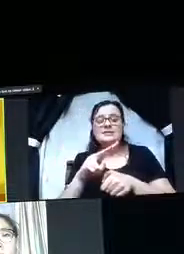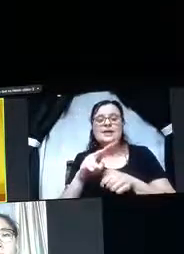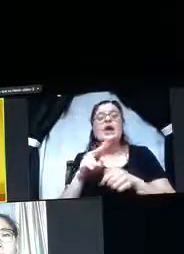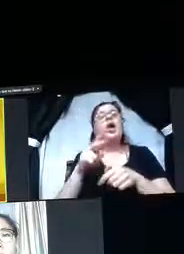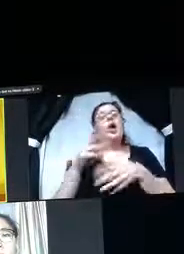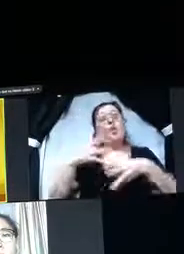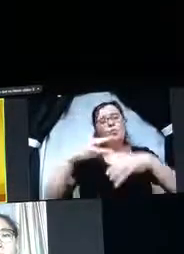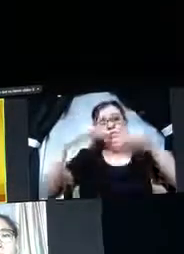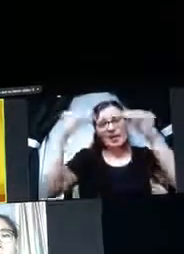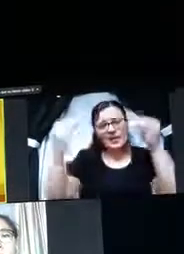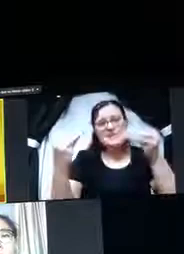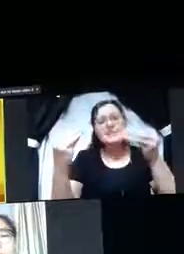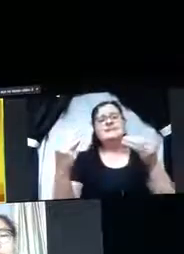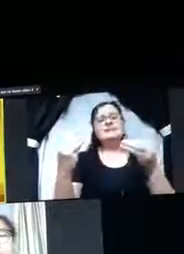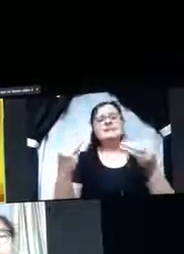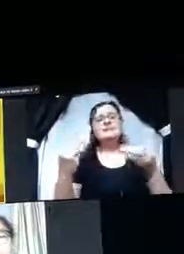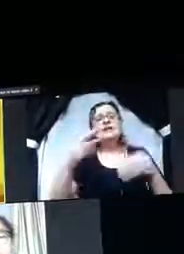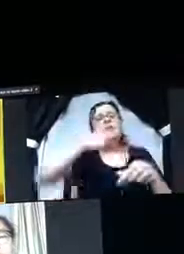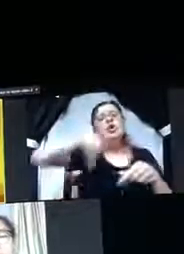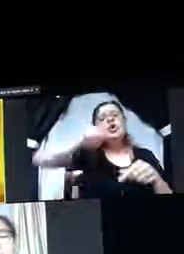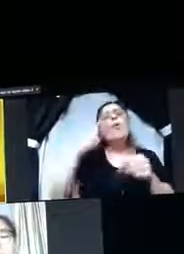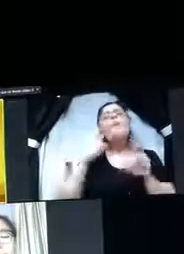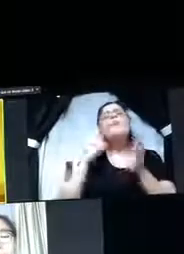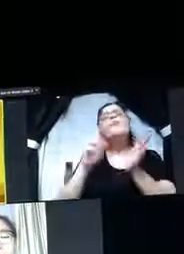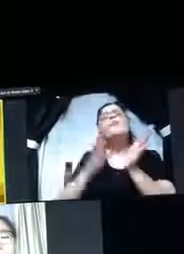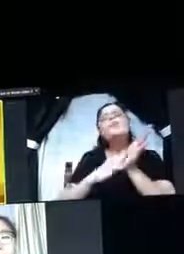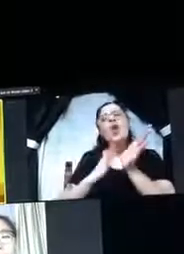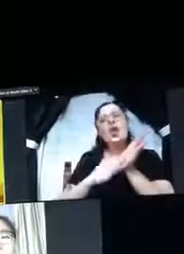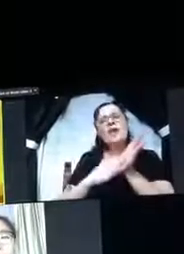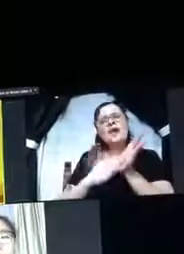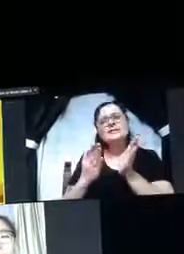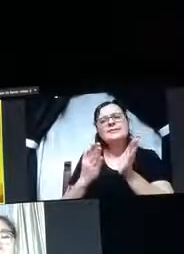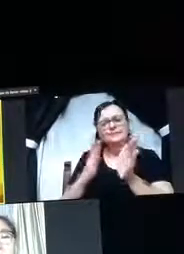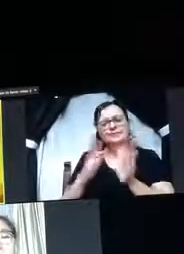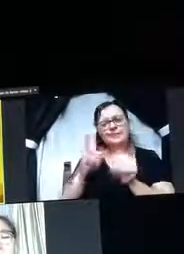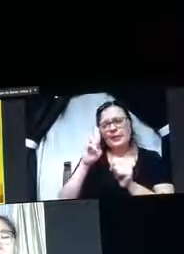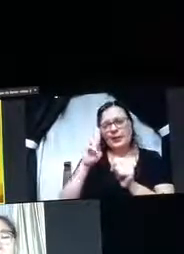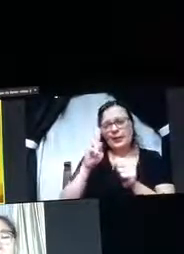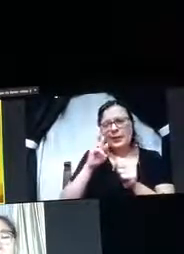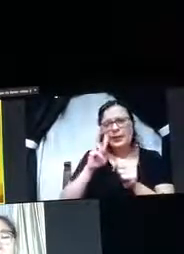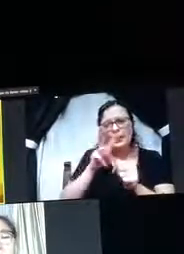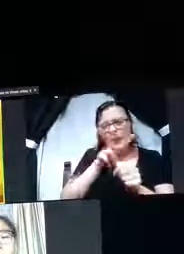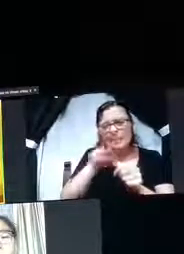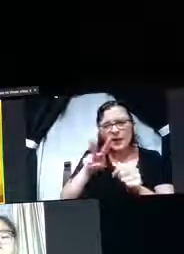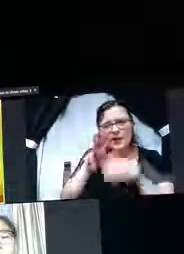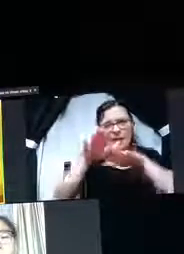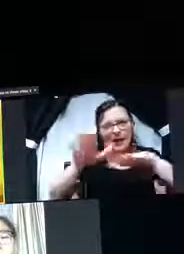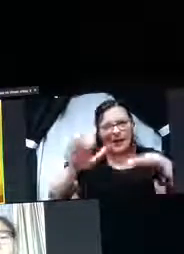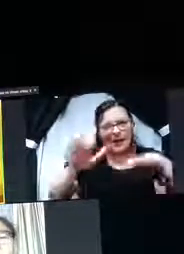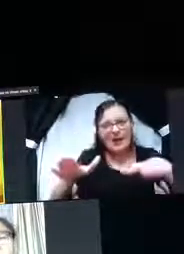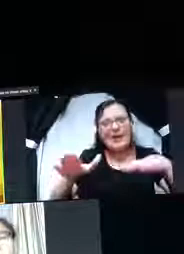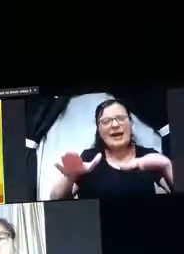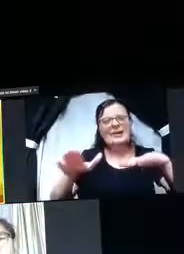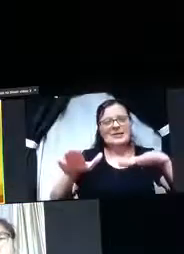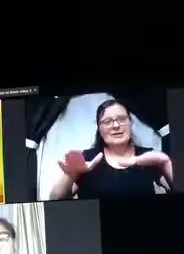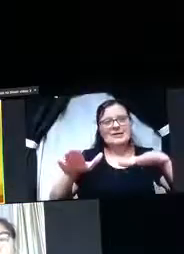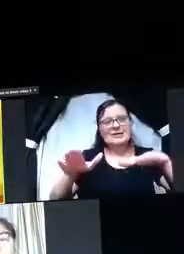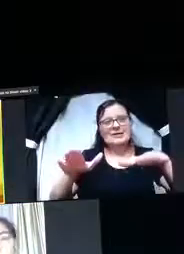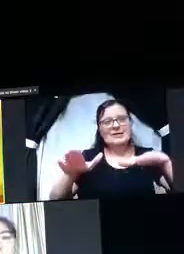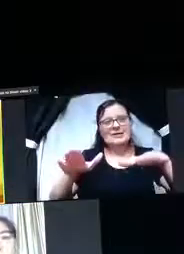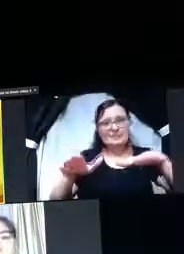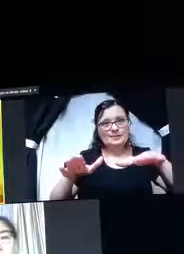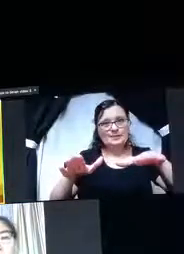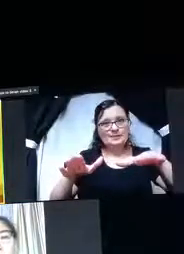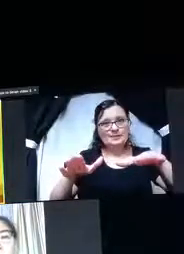y lo que observamos es que para chiquitos, por ejemplo, donde la adquisición primera fue la lengua